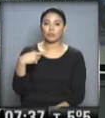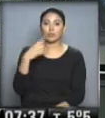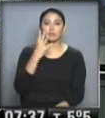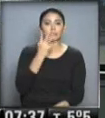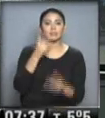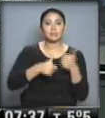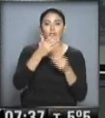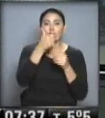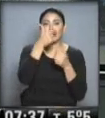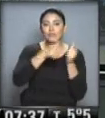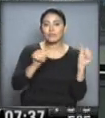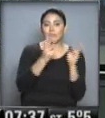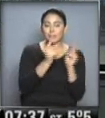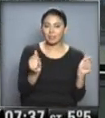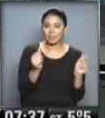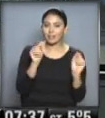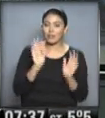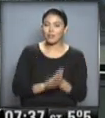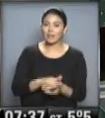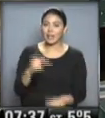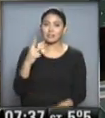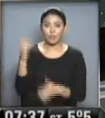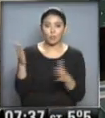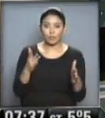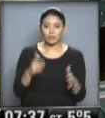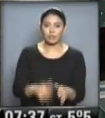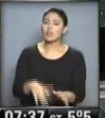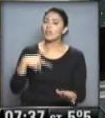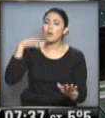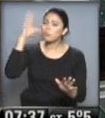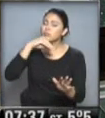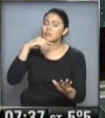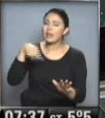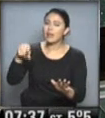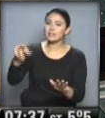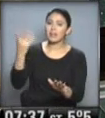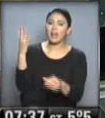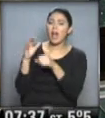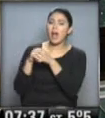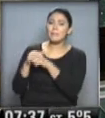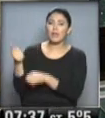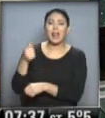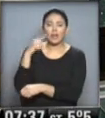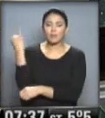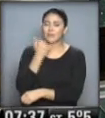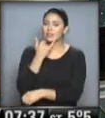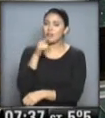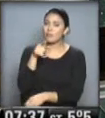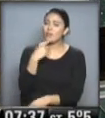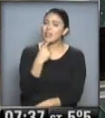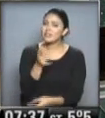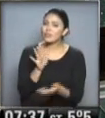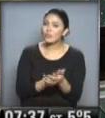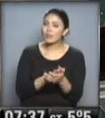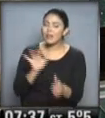Terminó el torneo final, hablamos del segundo. Y me olvidaba de una cosa que bien me hizo recordar mi amigo Alejo. Menos mal que está ¿No Alejo. ¿No vas a decir